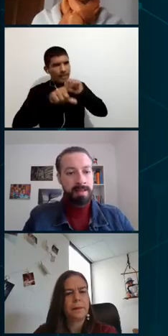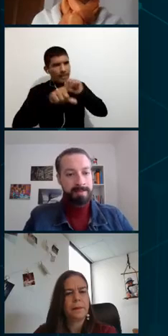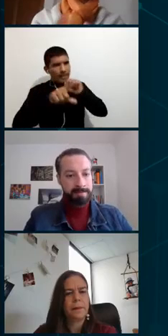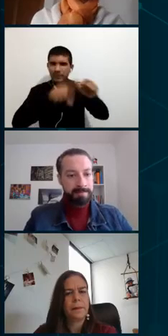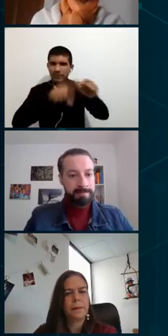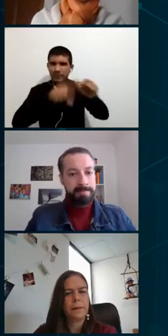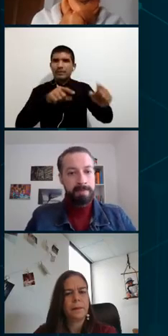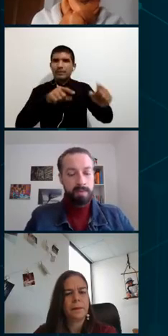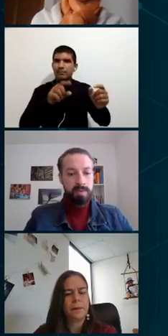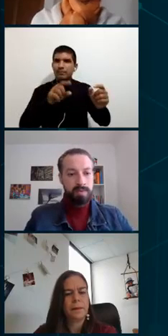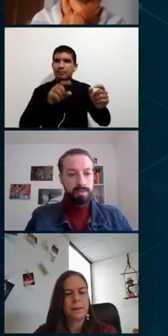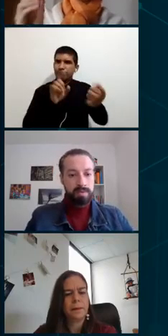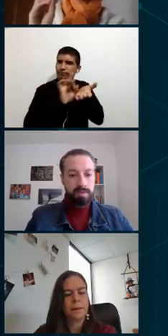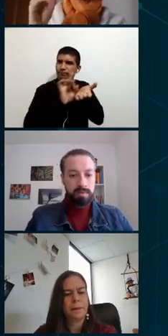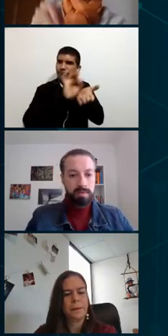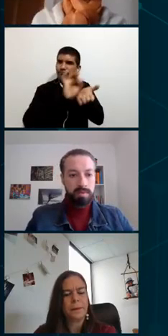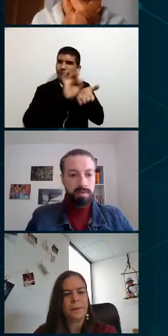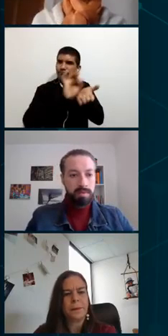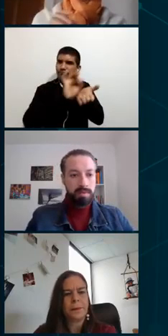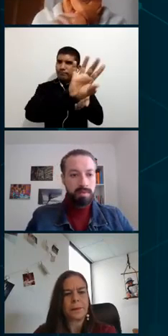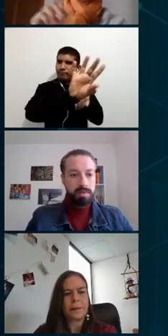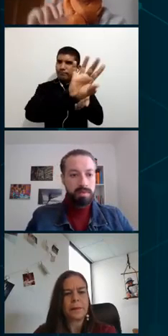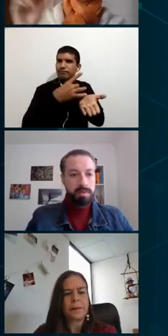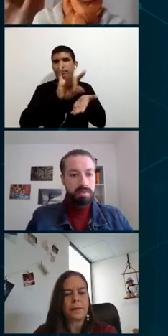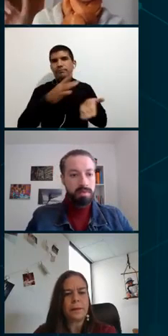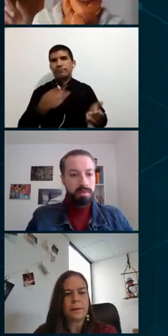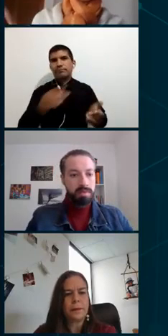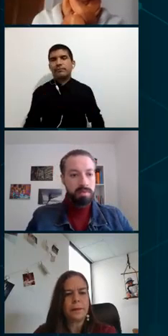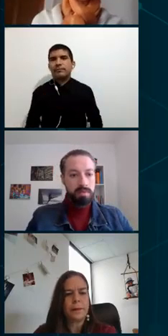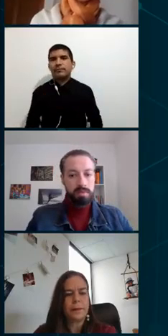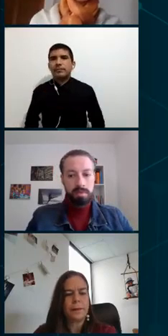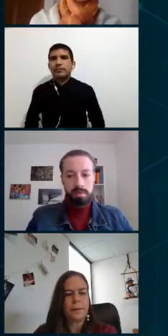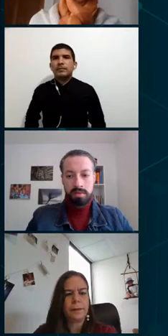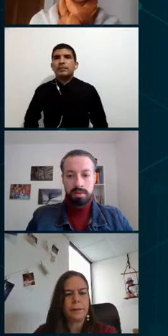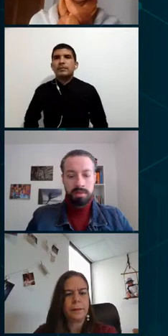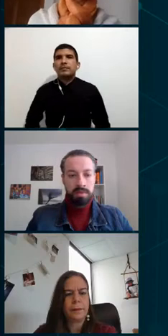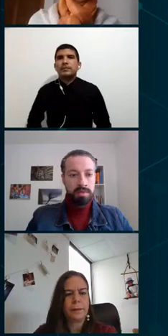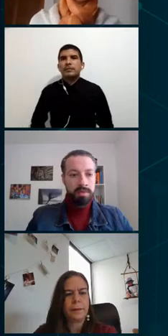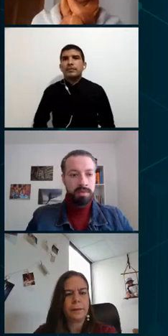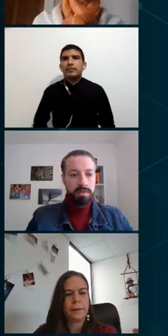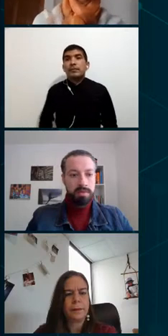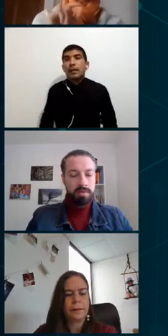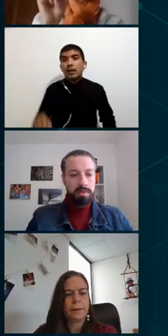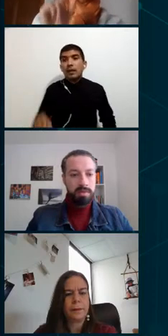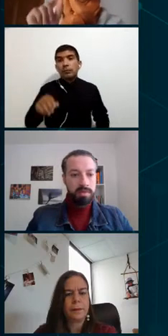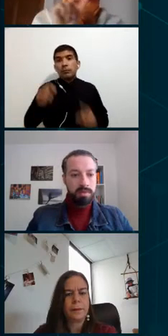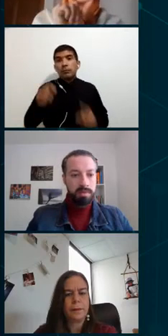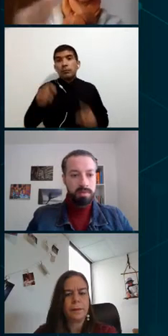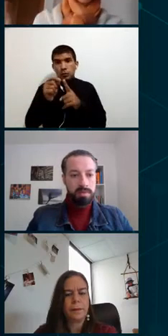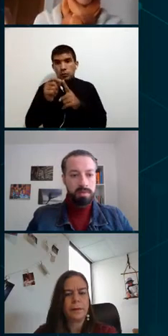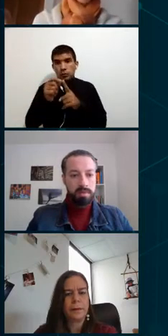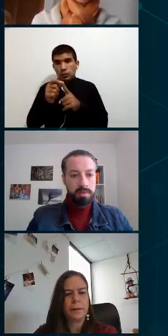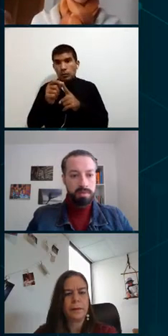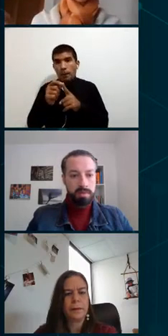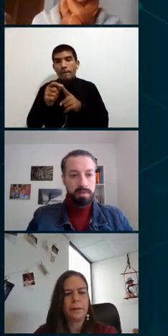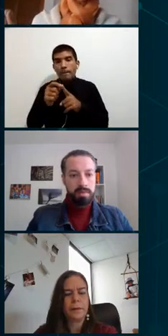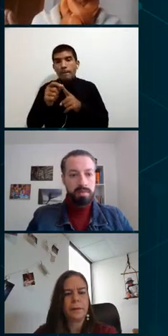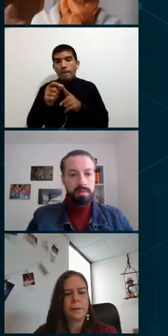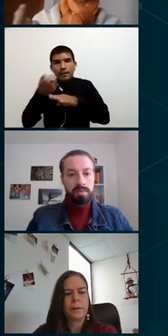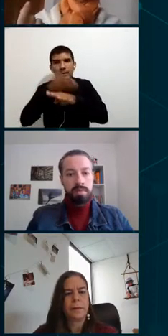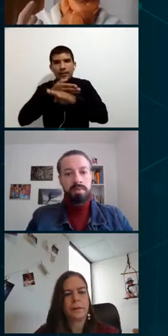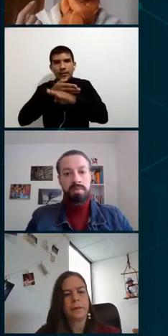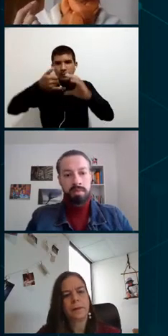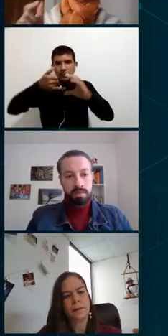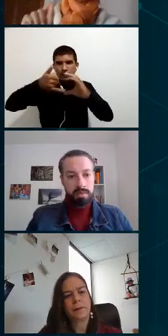La aprobación, digamos, para conectarse acá, sí les pido que la hagan por el chat de WhatsApp específicamente porque tenemos que devolverles,